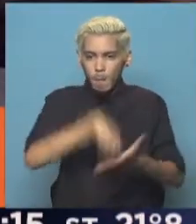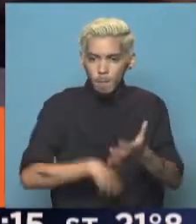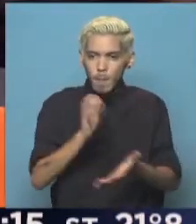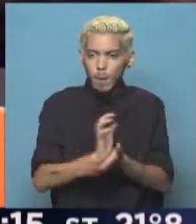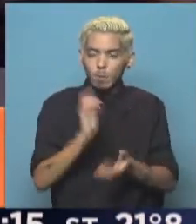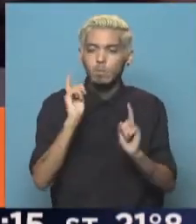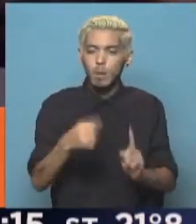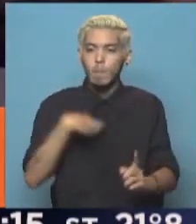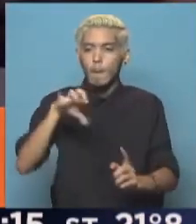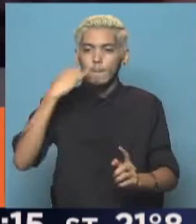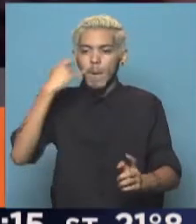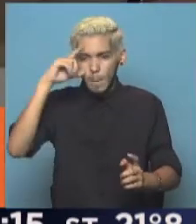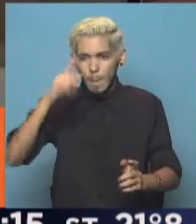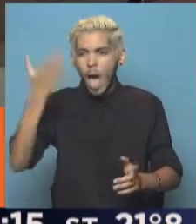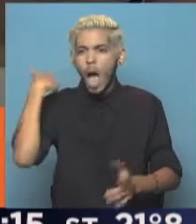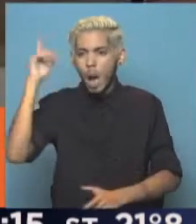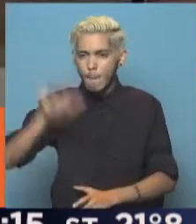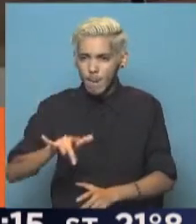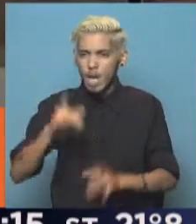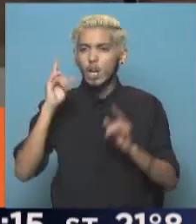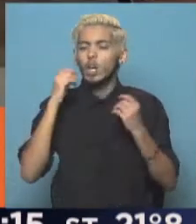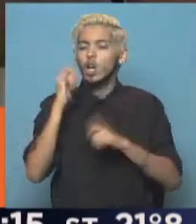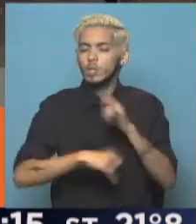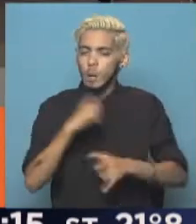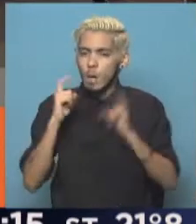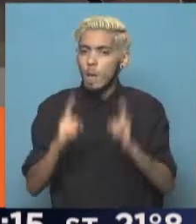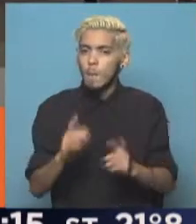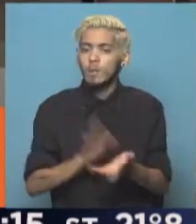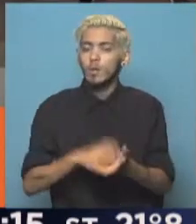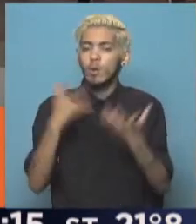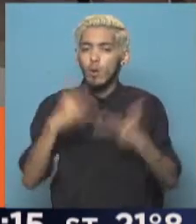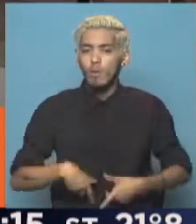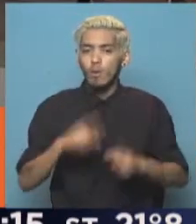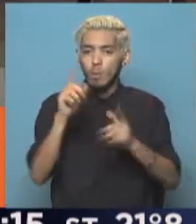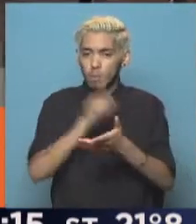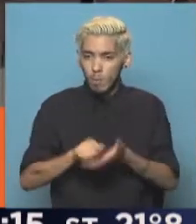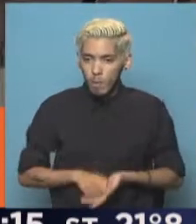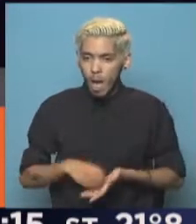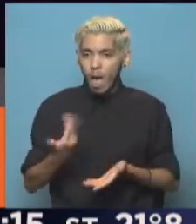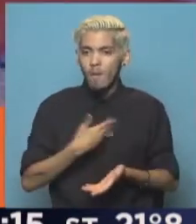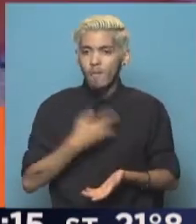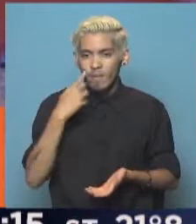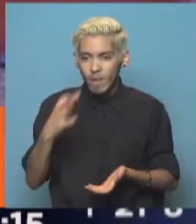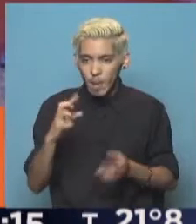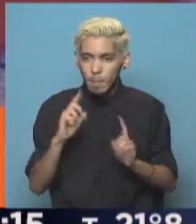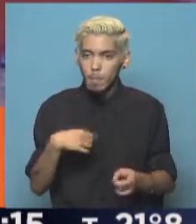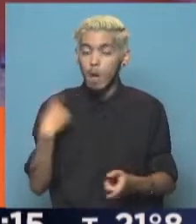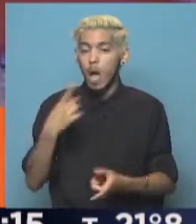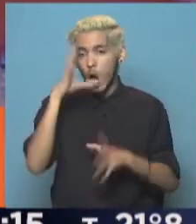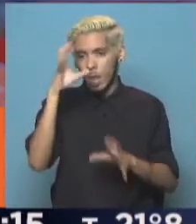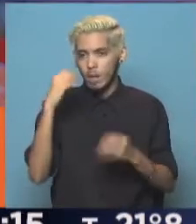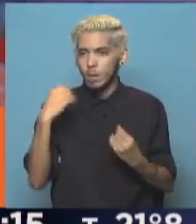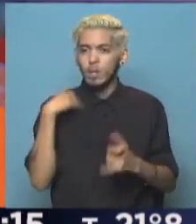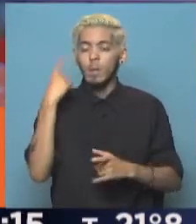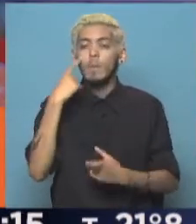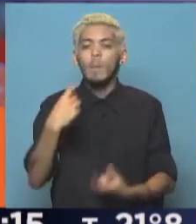pyme lo que ya contamos algunos otros miércoles que es este formulario que está disponible en la página web de afip y nosotros recordemos cuando miramos que